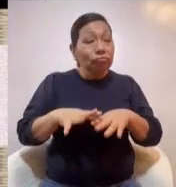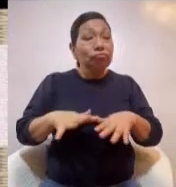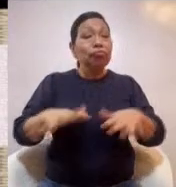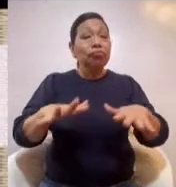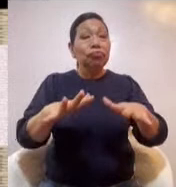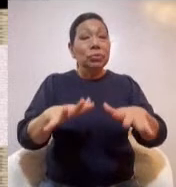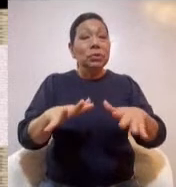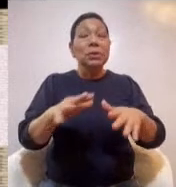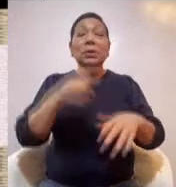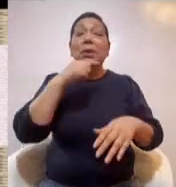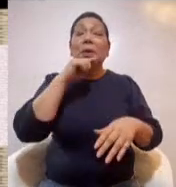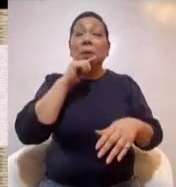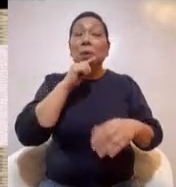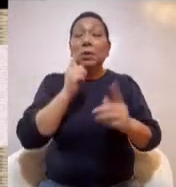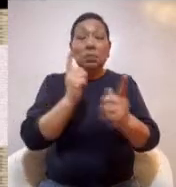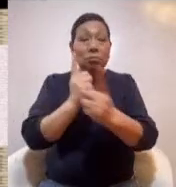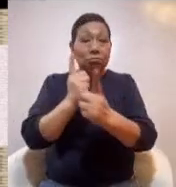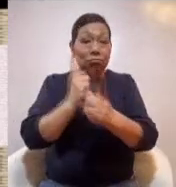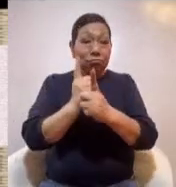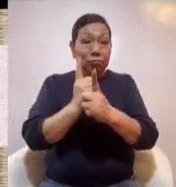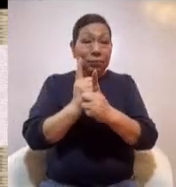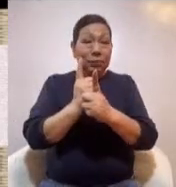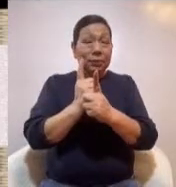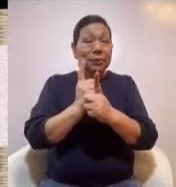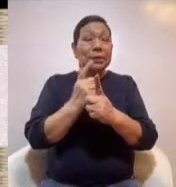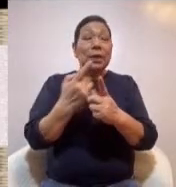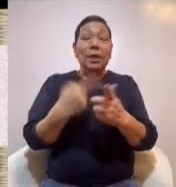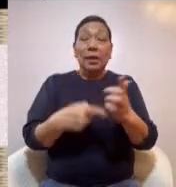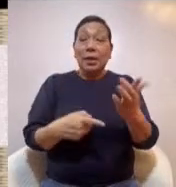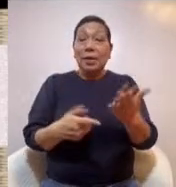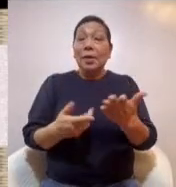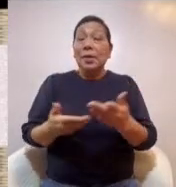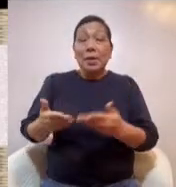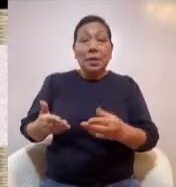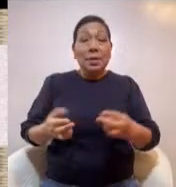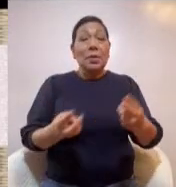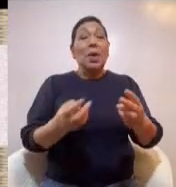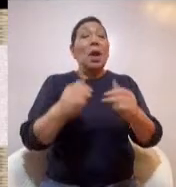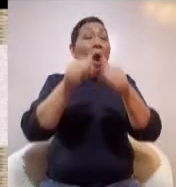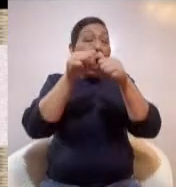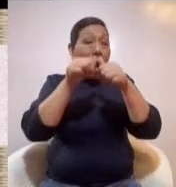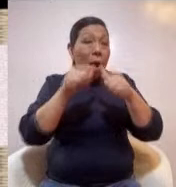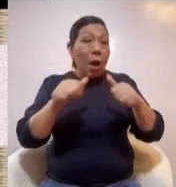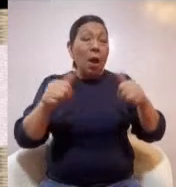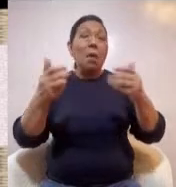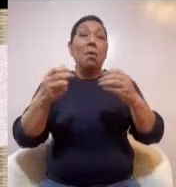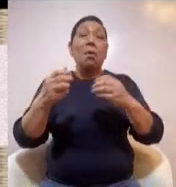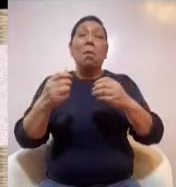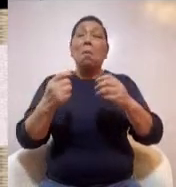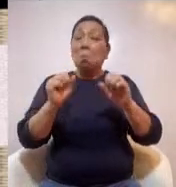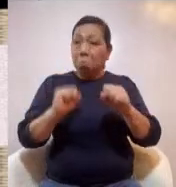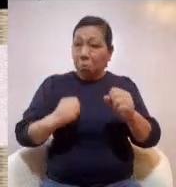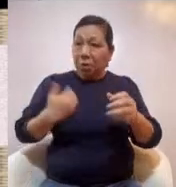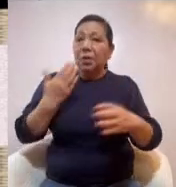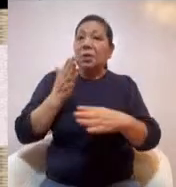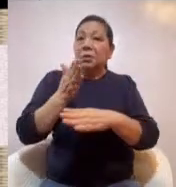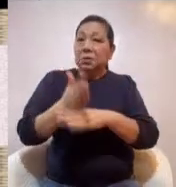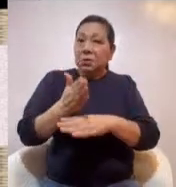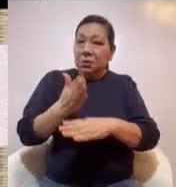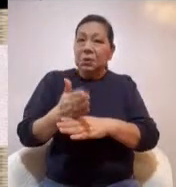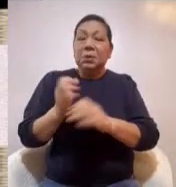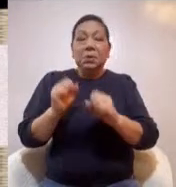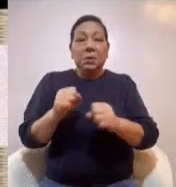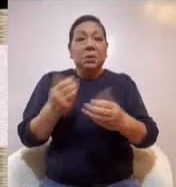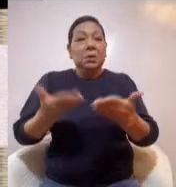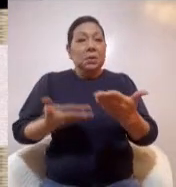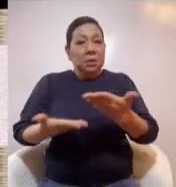provincial ampliamente, de manera que las mujeres que se encuentran en el campo, en el Amazonas, puedan acudir